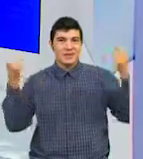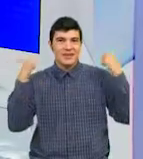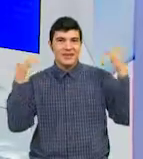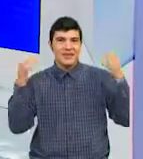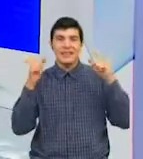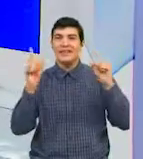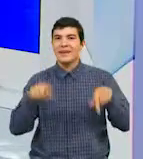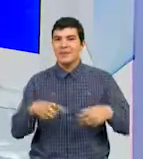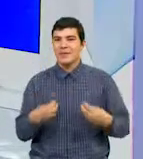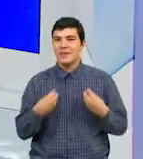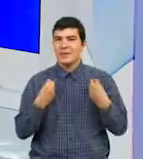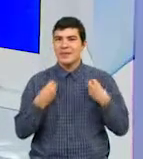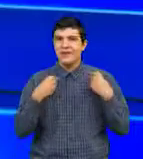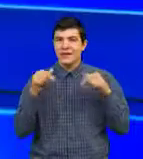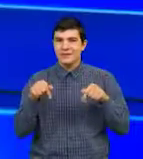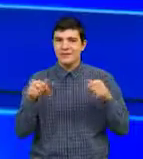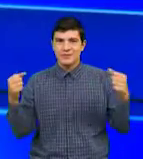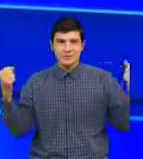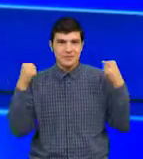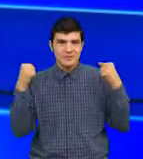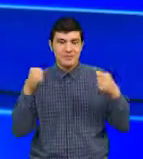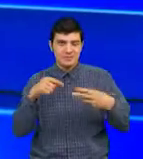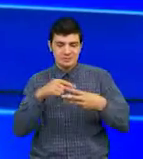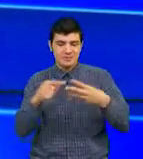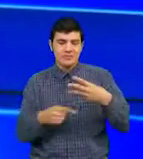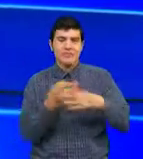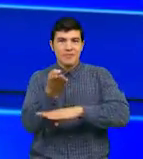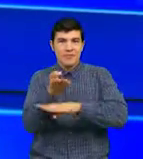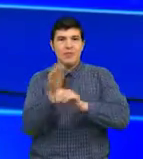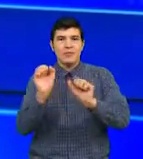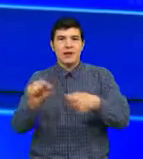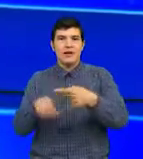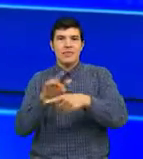resida también en esa localidad. De esta manera, pues les